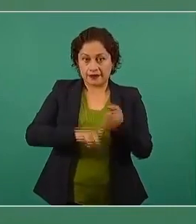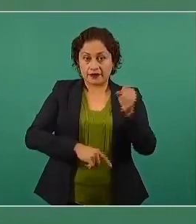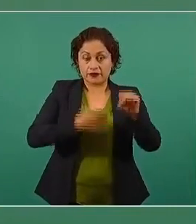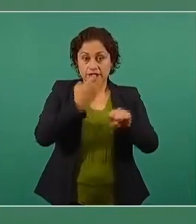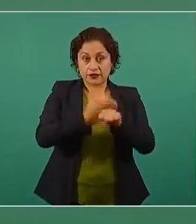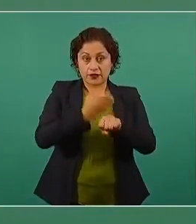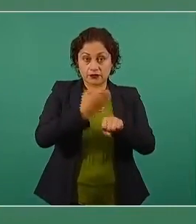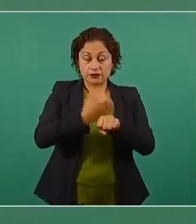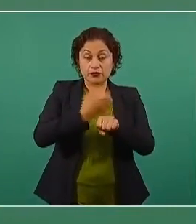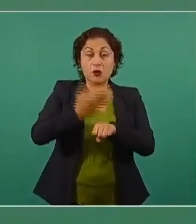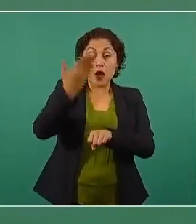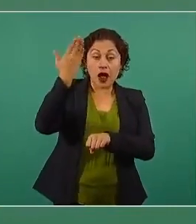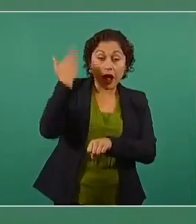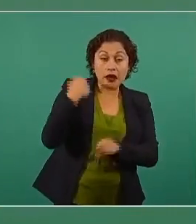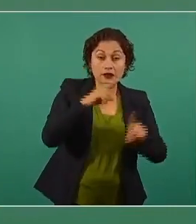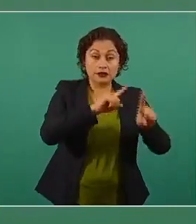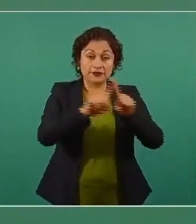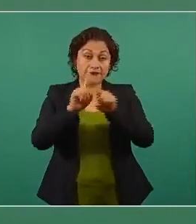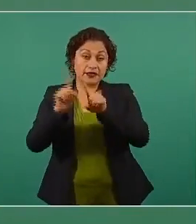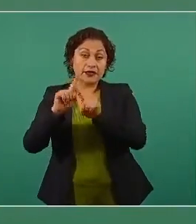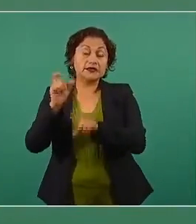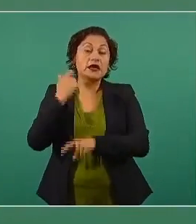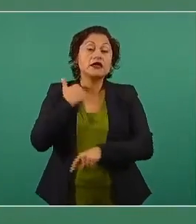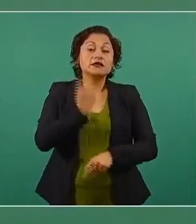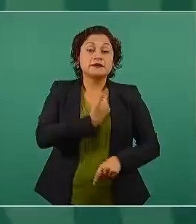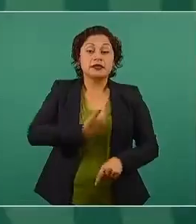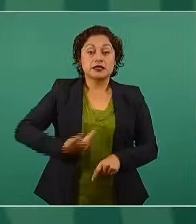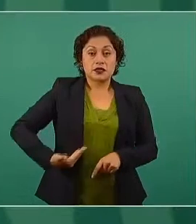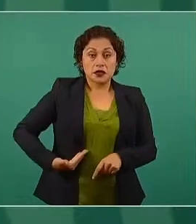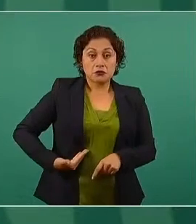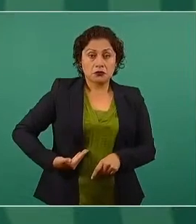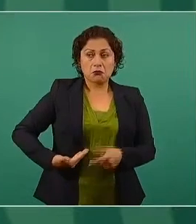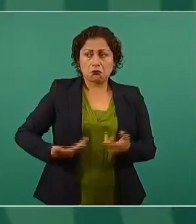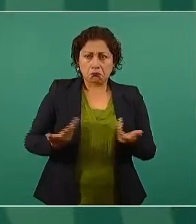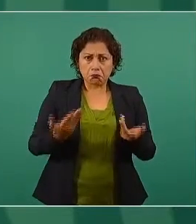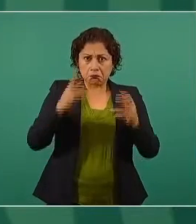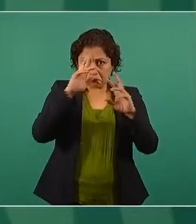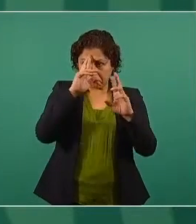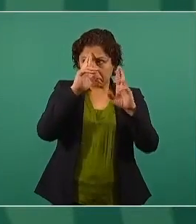lo han hecho valer.